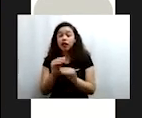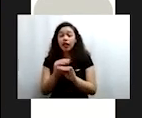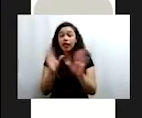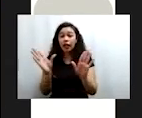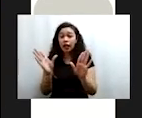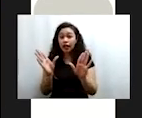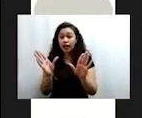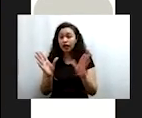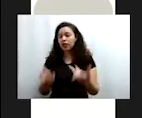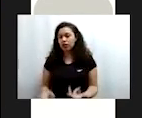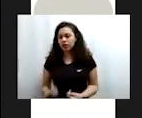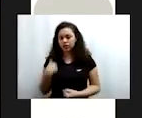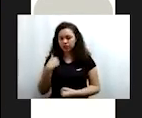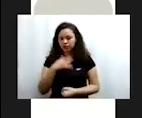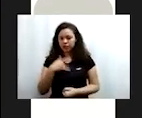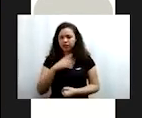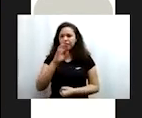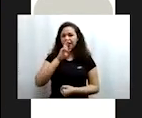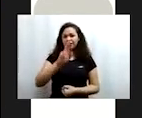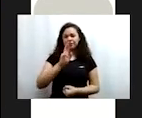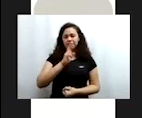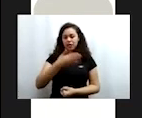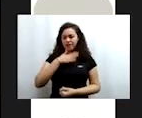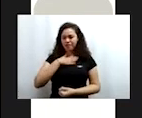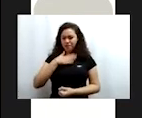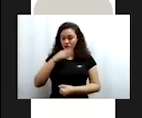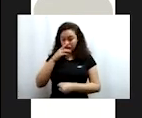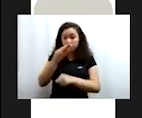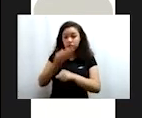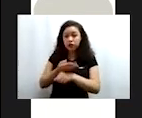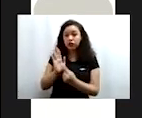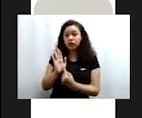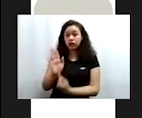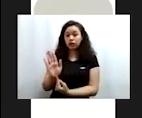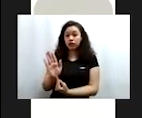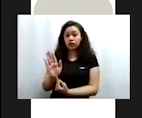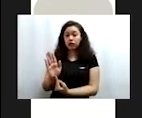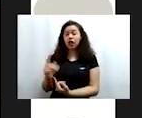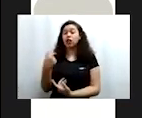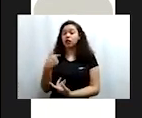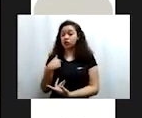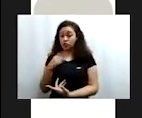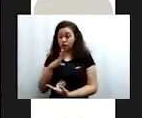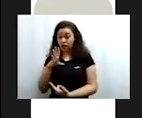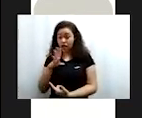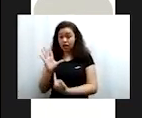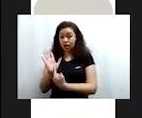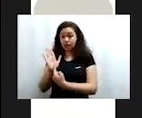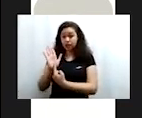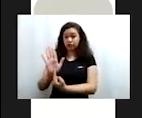va a sentir que los resultados dependen de él, y cuando yo tengo resultados en